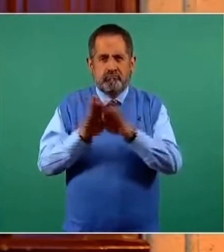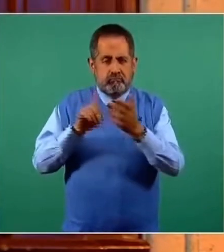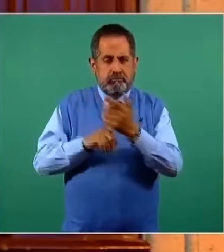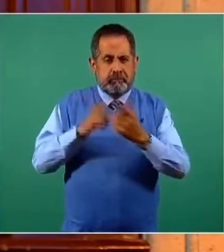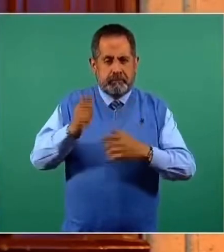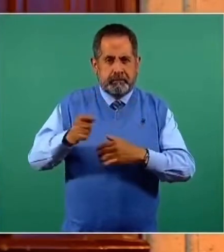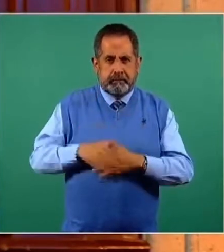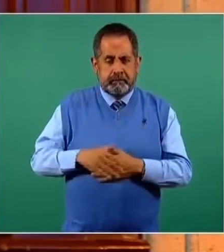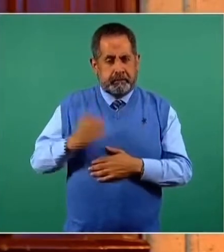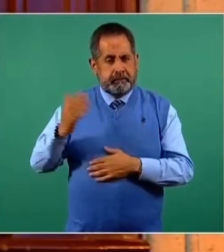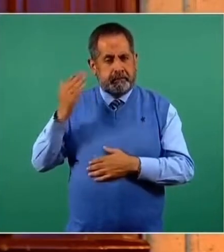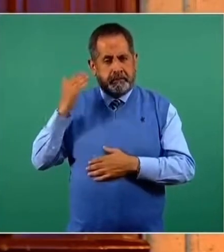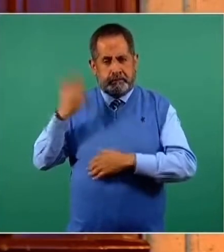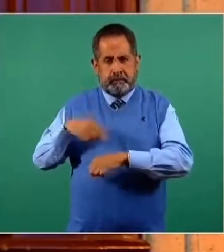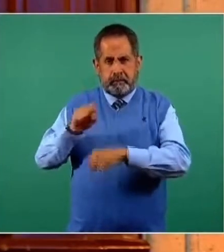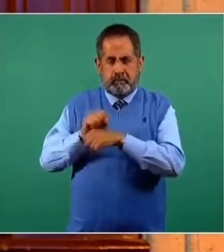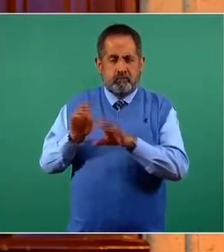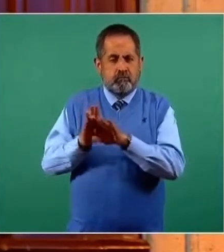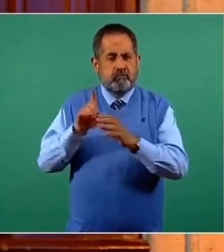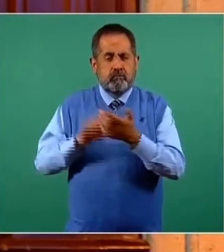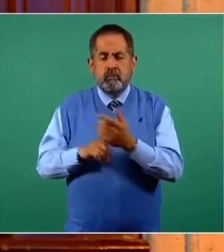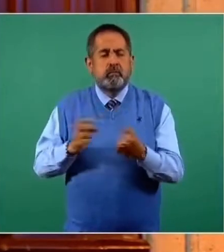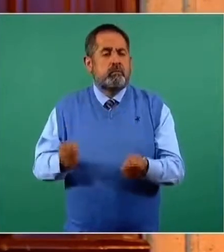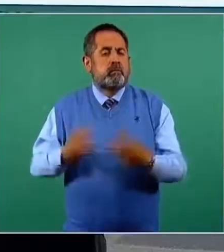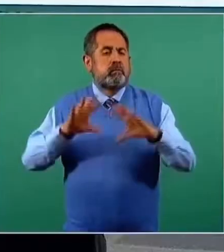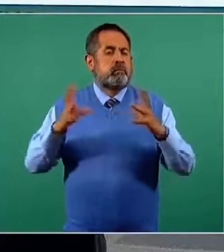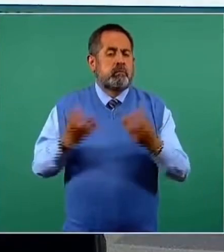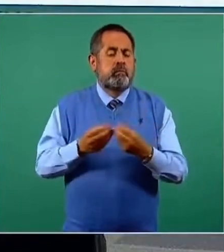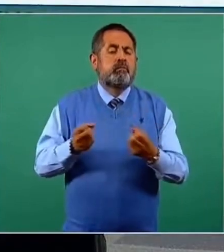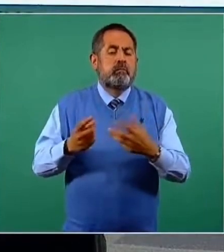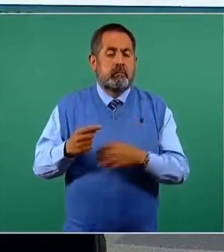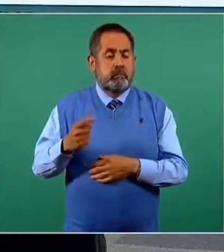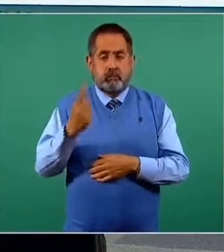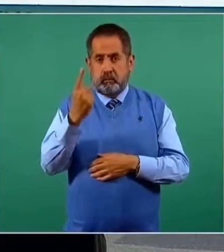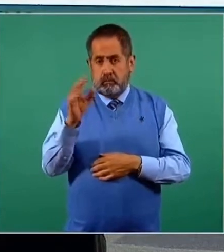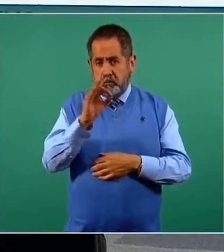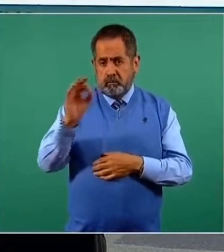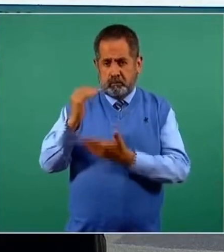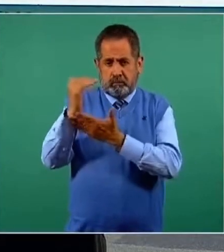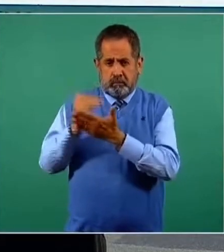estable en las últimas semanas, son los casos activos estimados, menos del 1%,